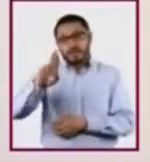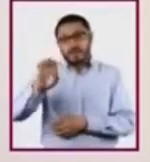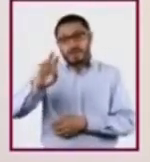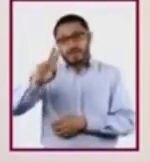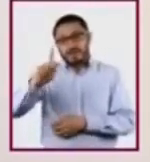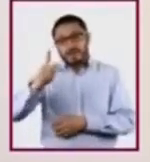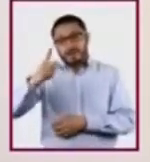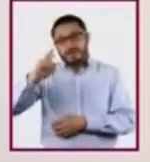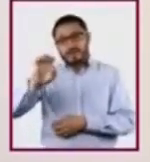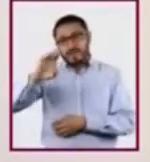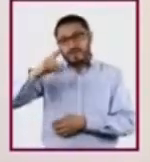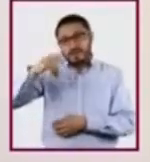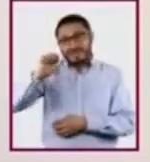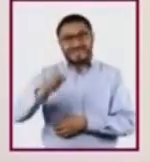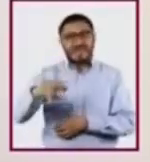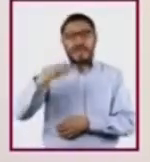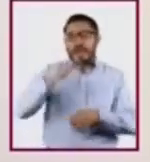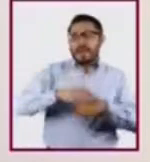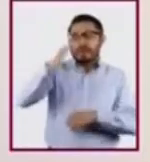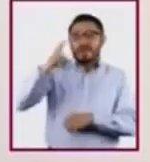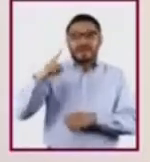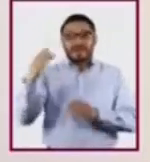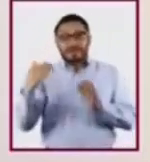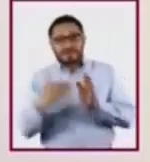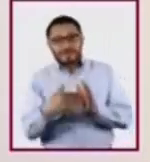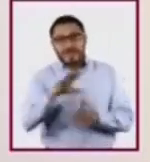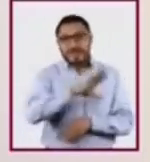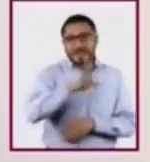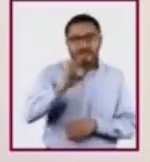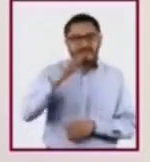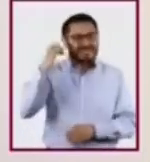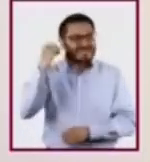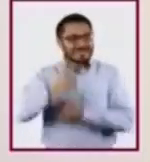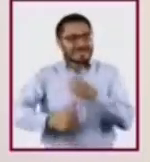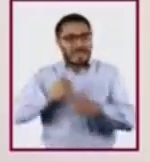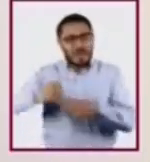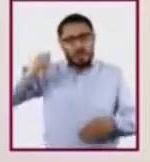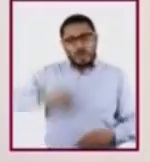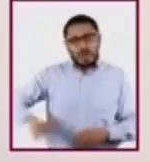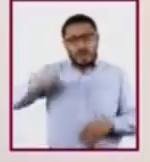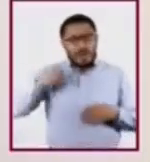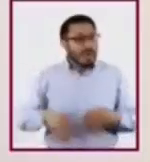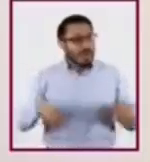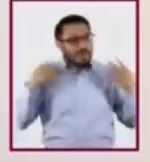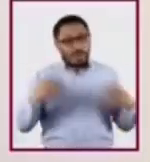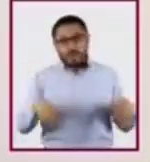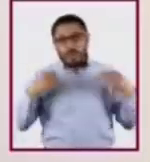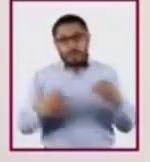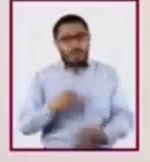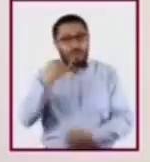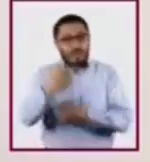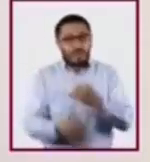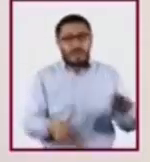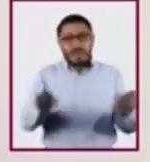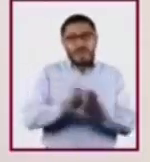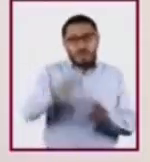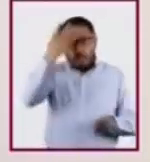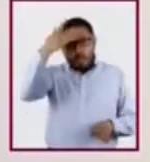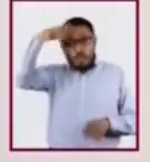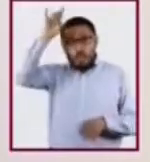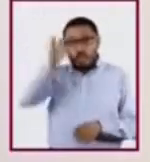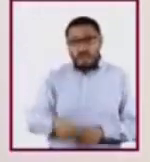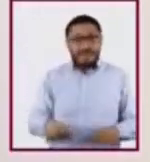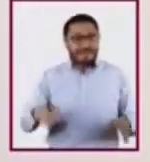años, donde lo mítico y lo simbólico se anteponían a lo que pudieran considerarse una